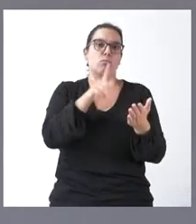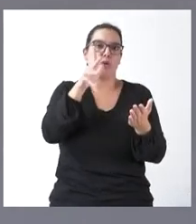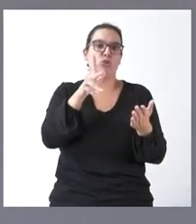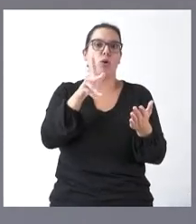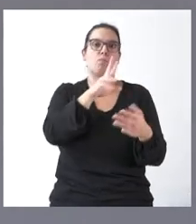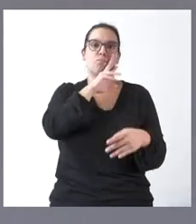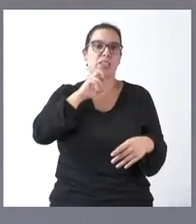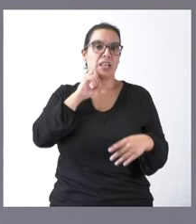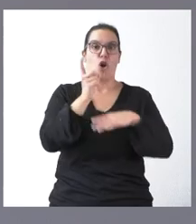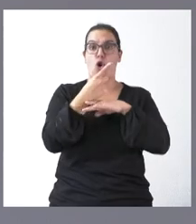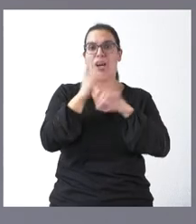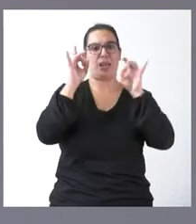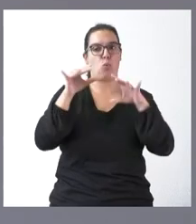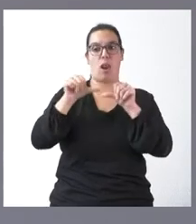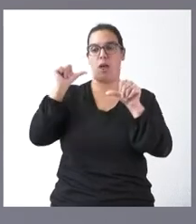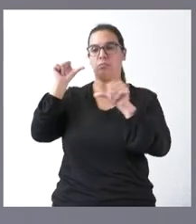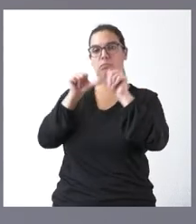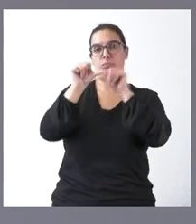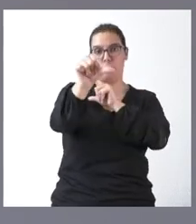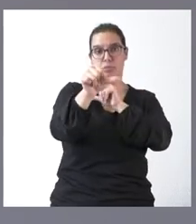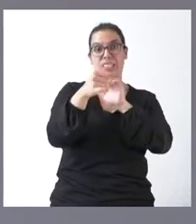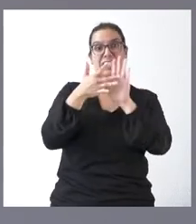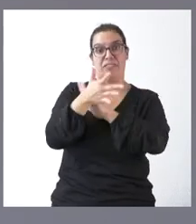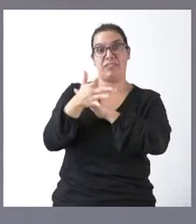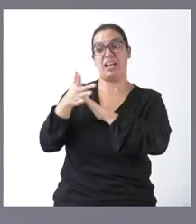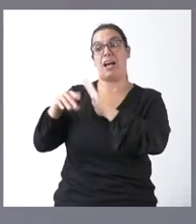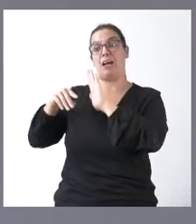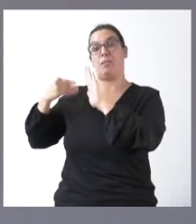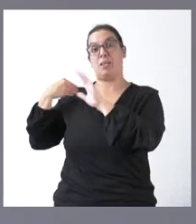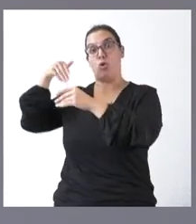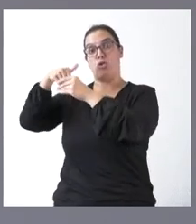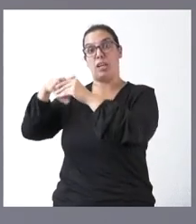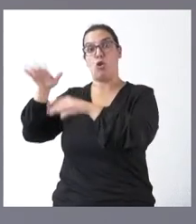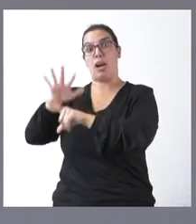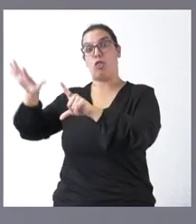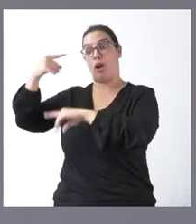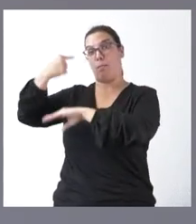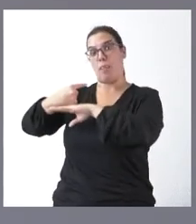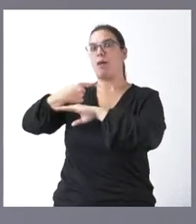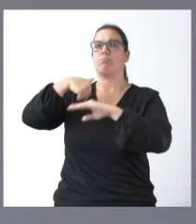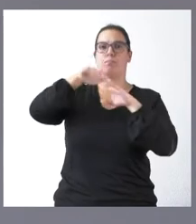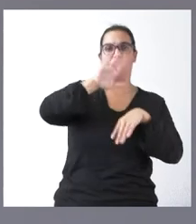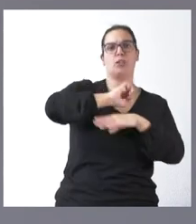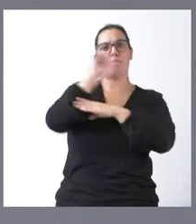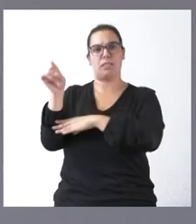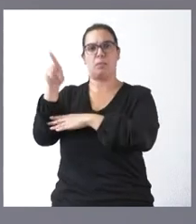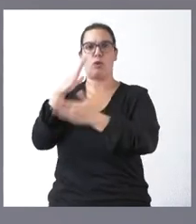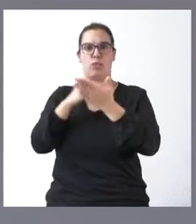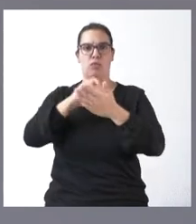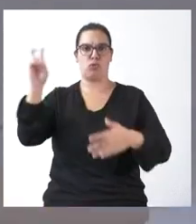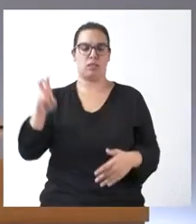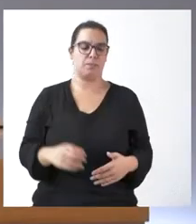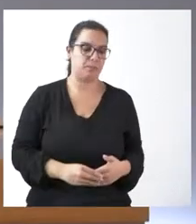a mantener el horario que había hasta que es más que el que se establece en El currículo nacional y más que el que tienen otras comunidades autónomas